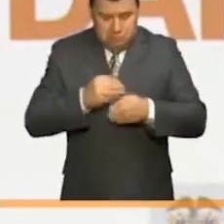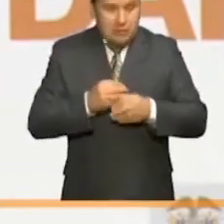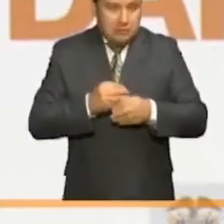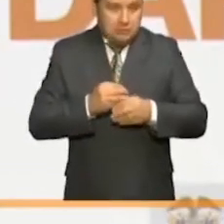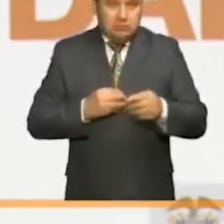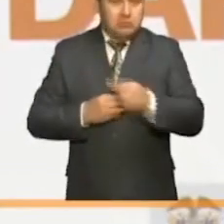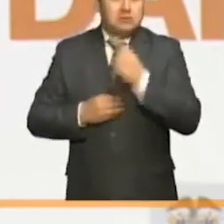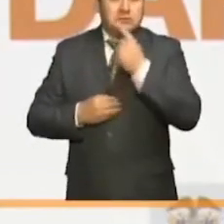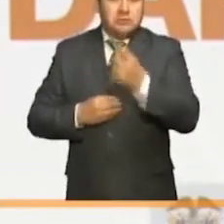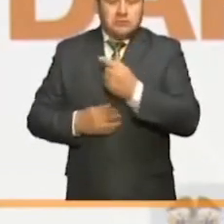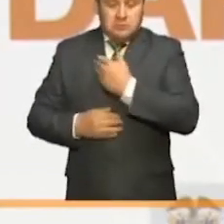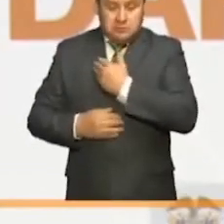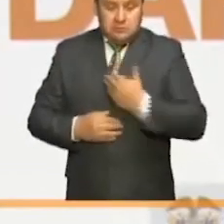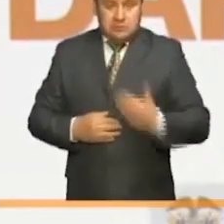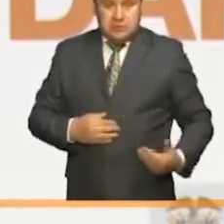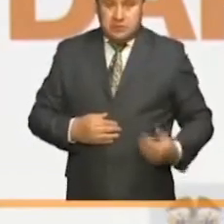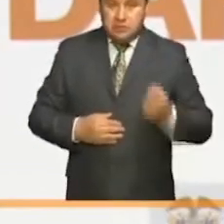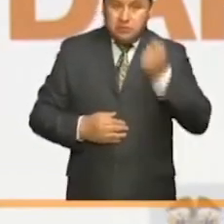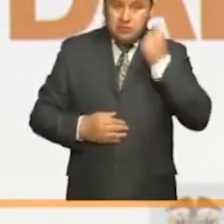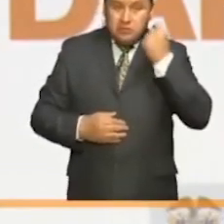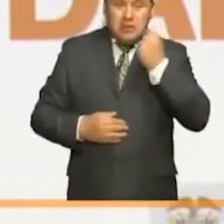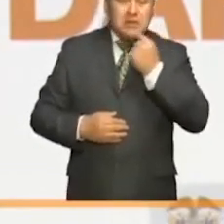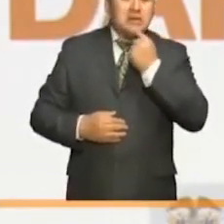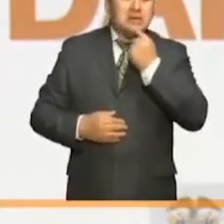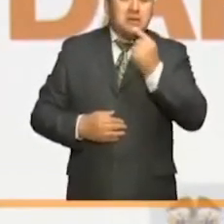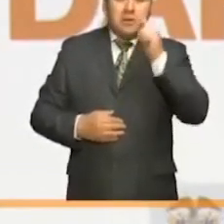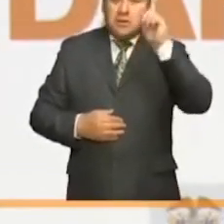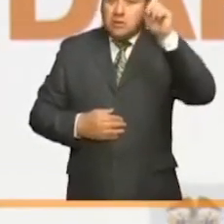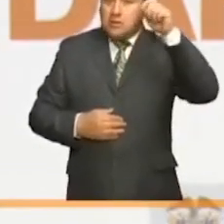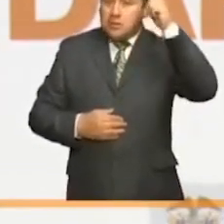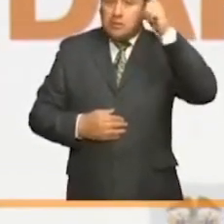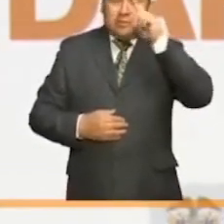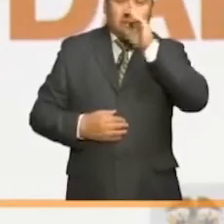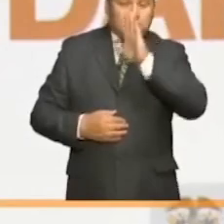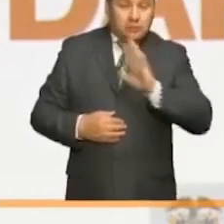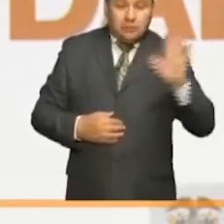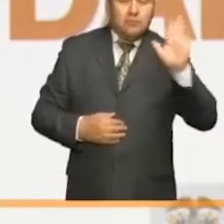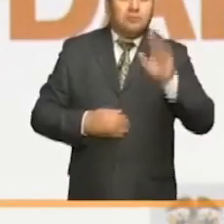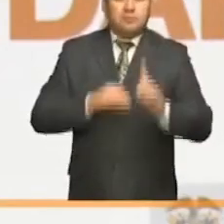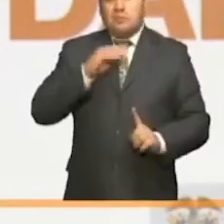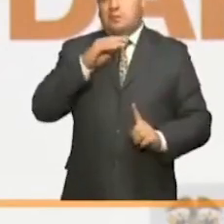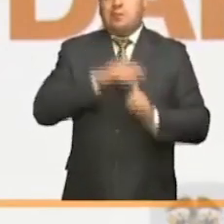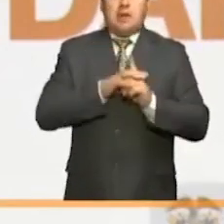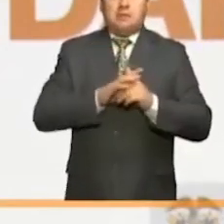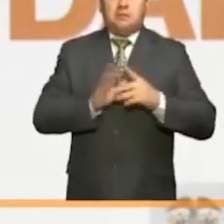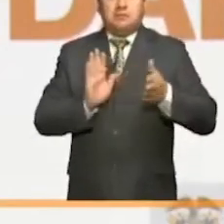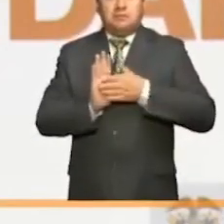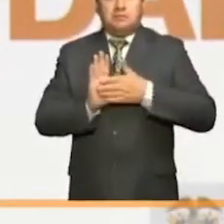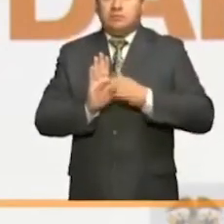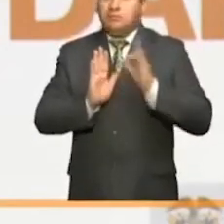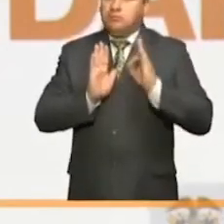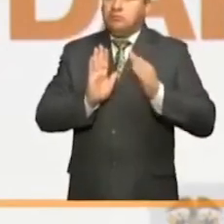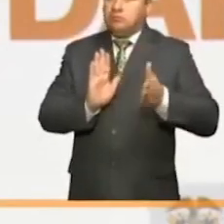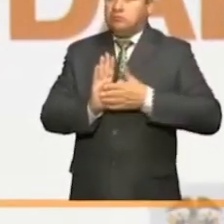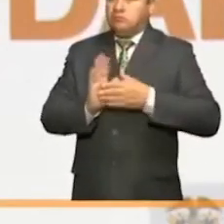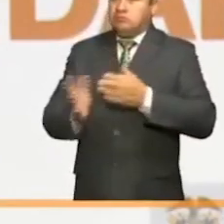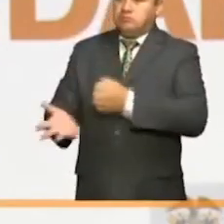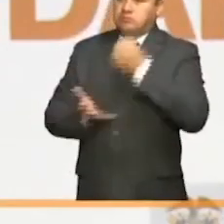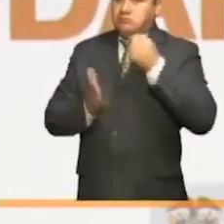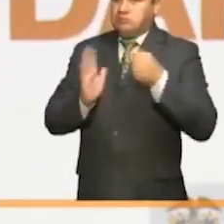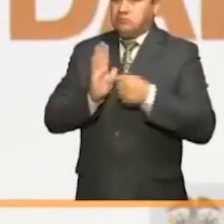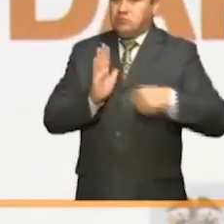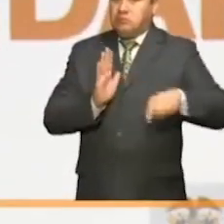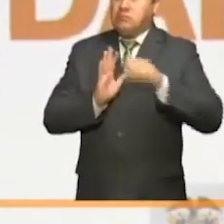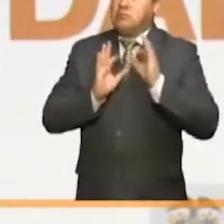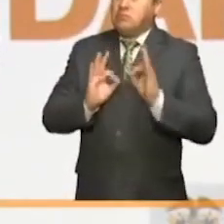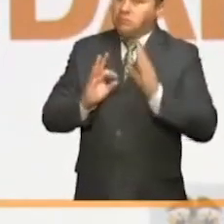como lo anunció el señor presidente hace algunos pocos días el gobierno nacional creó un sistema para garantizar esos créditos y